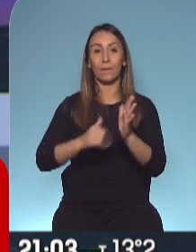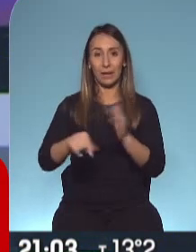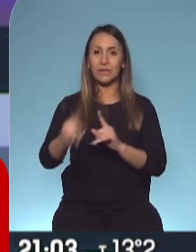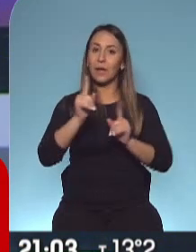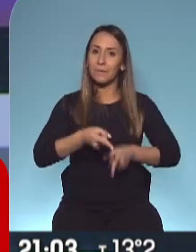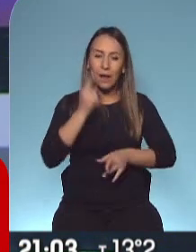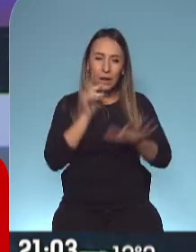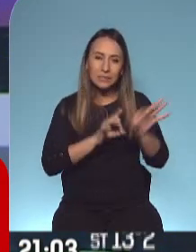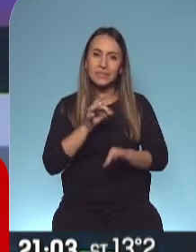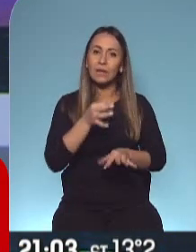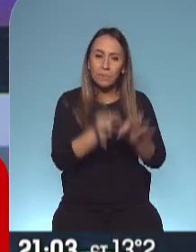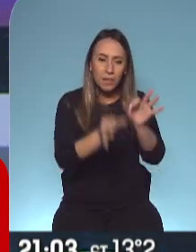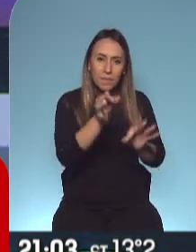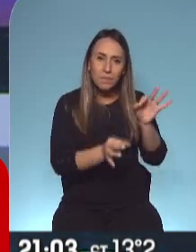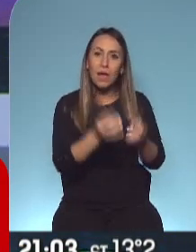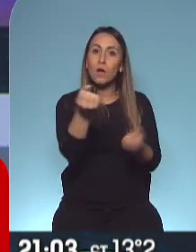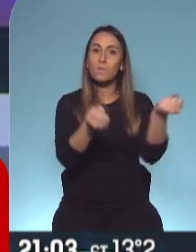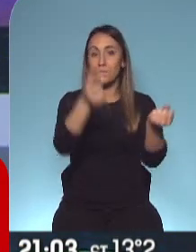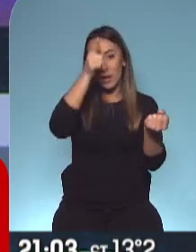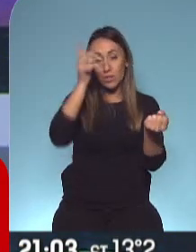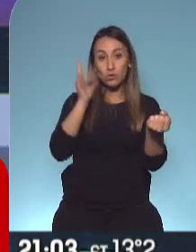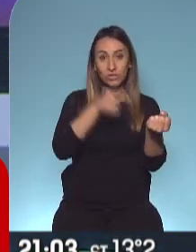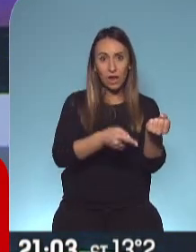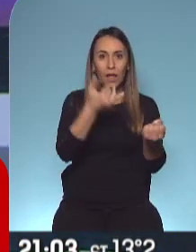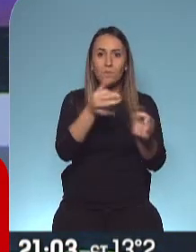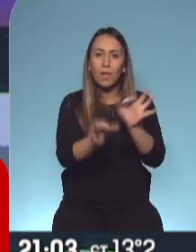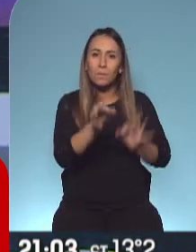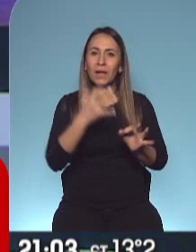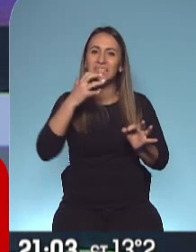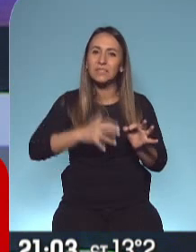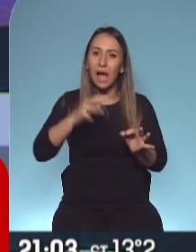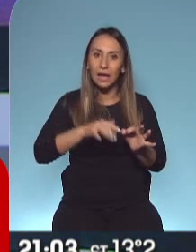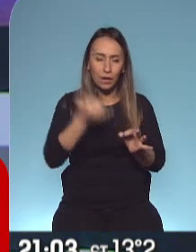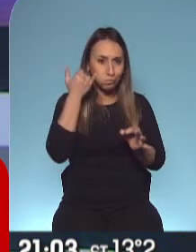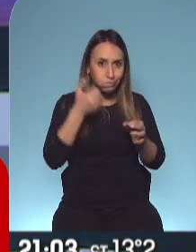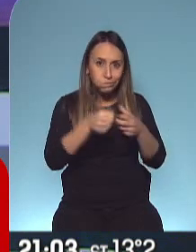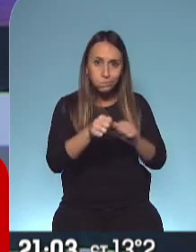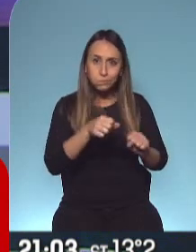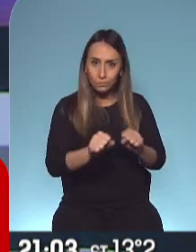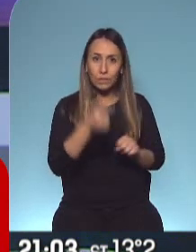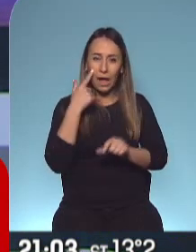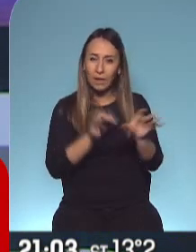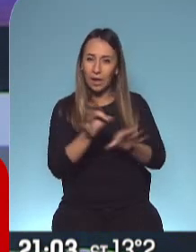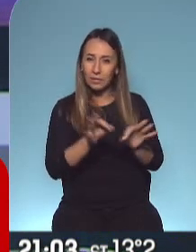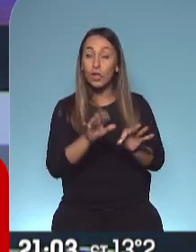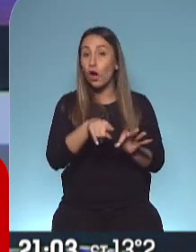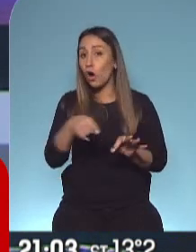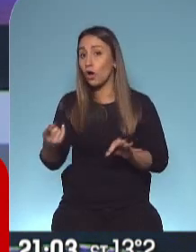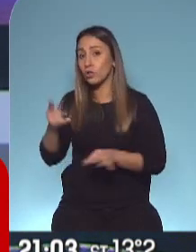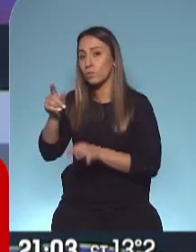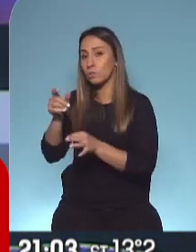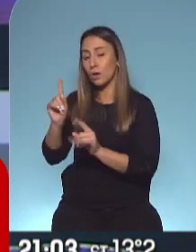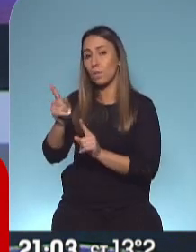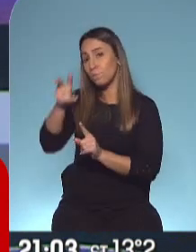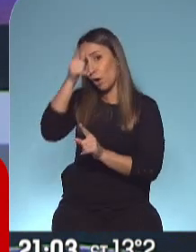solo en el patrullero que ya fue peritado y es el que se ve en las imágenes, sino también aparentemente otra que habría aparecido en un auto de uno de